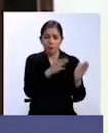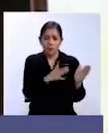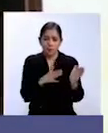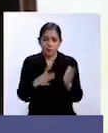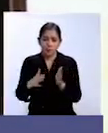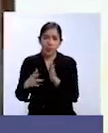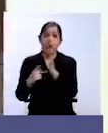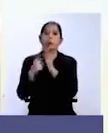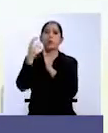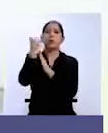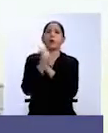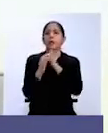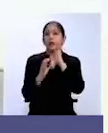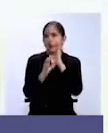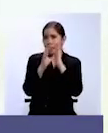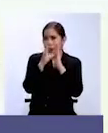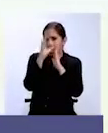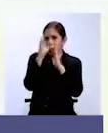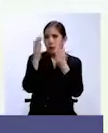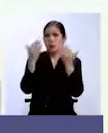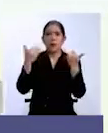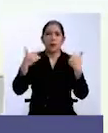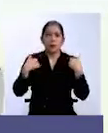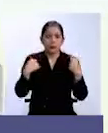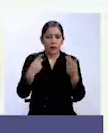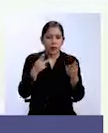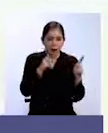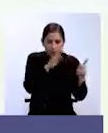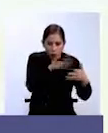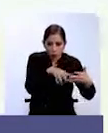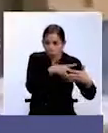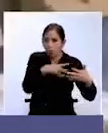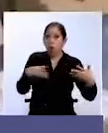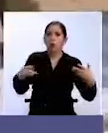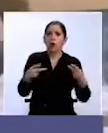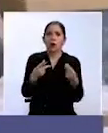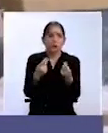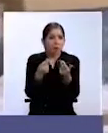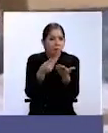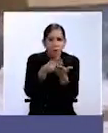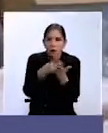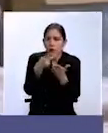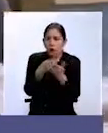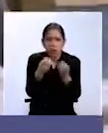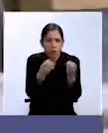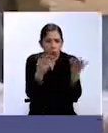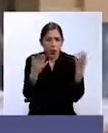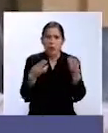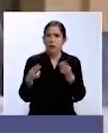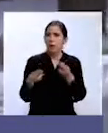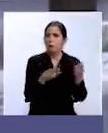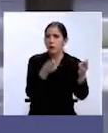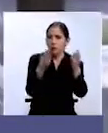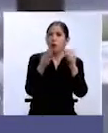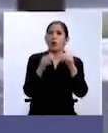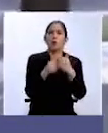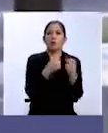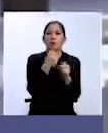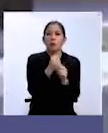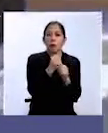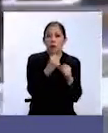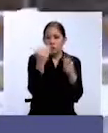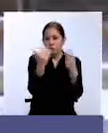Lo tenía listo en términos de presupuestos, cronogramas, metodologías, ruta crítica,